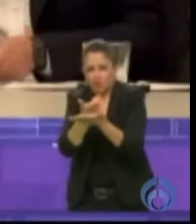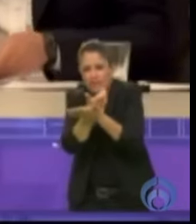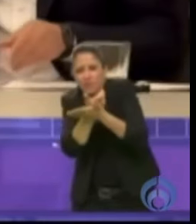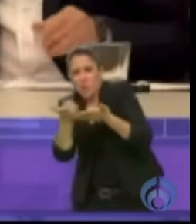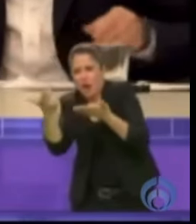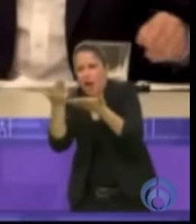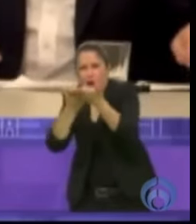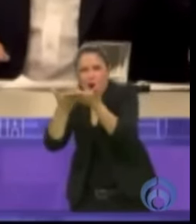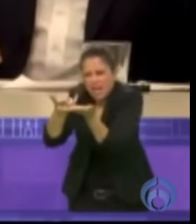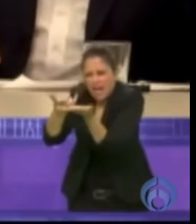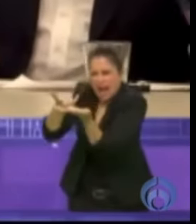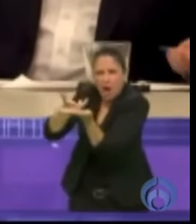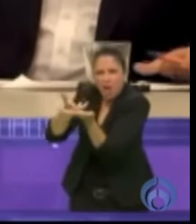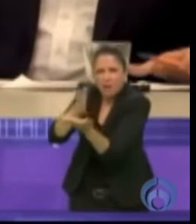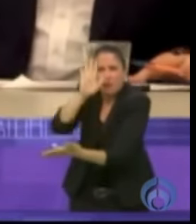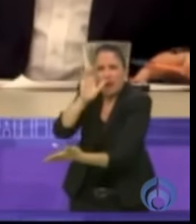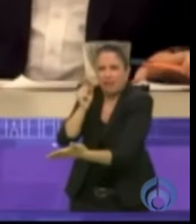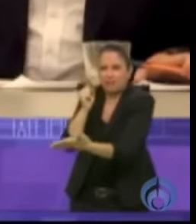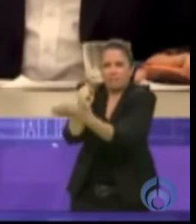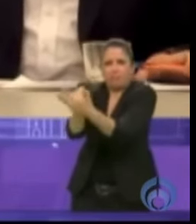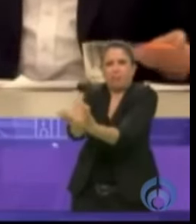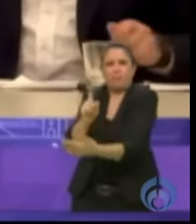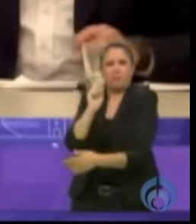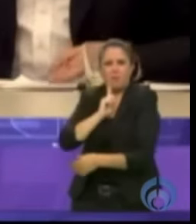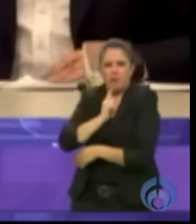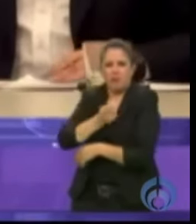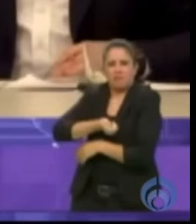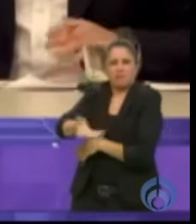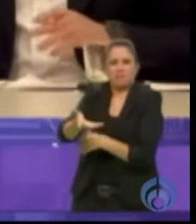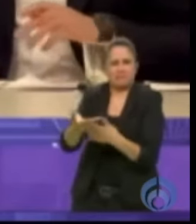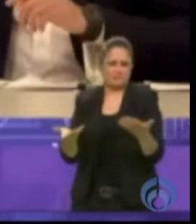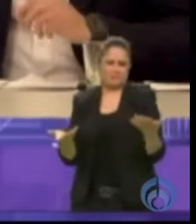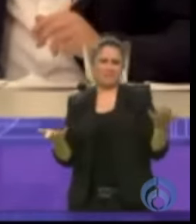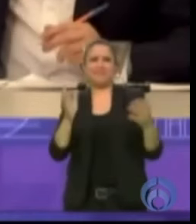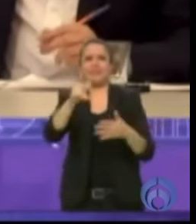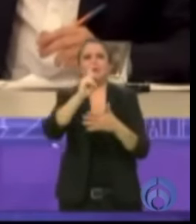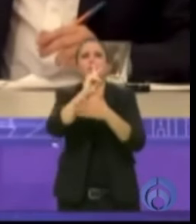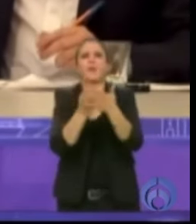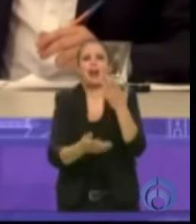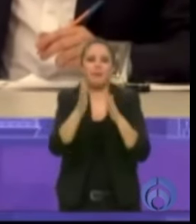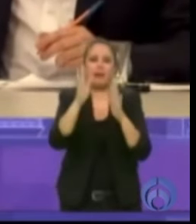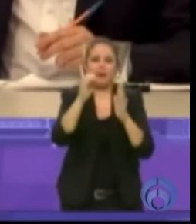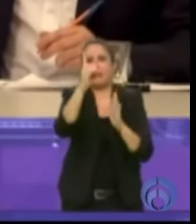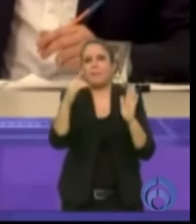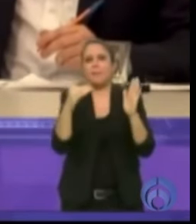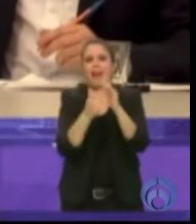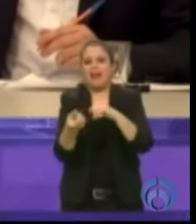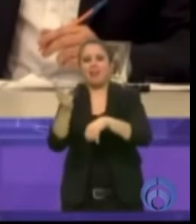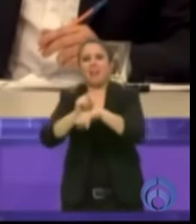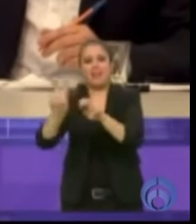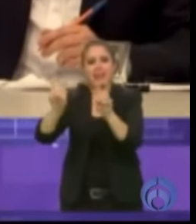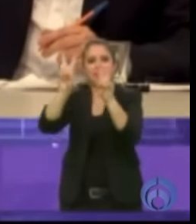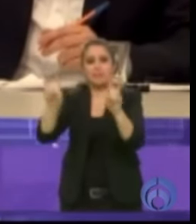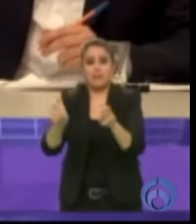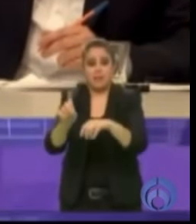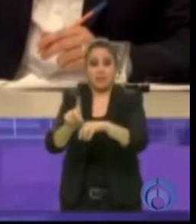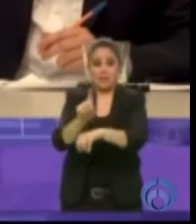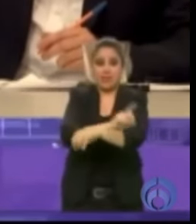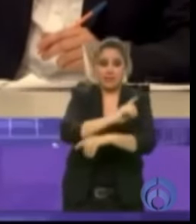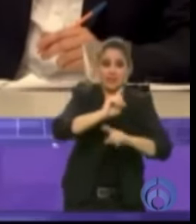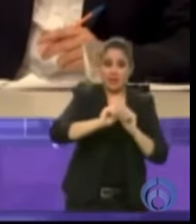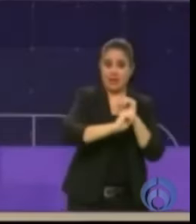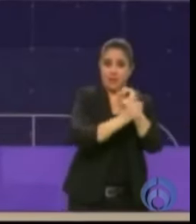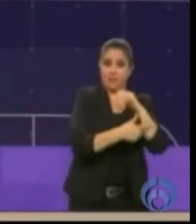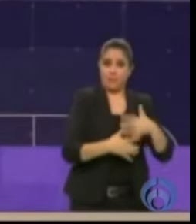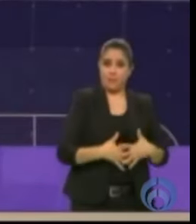Creo que MC a nivel nacional está jugando una estrategia que es más bien opositora a la oposición. Entonces, para